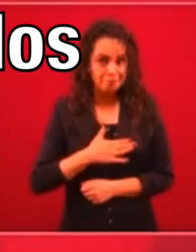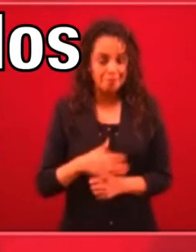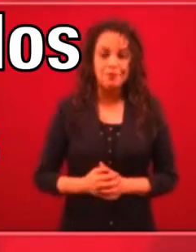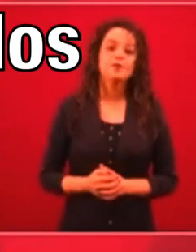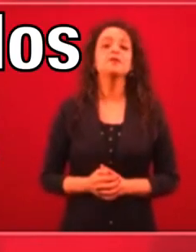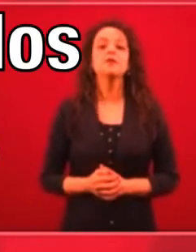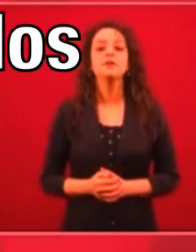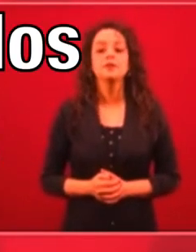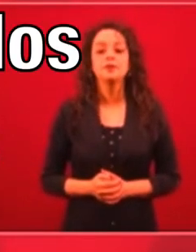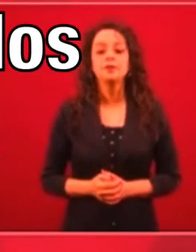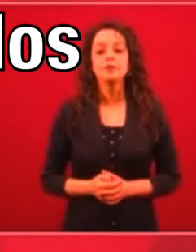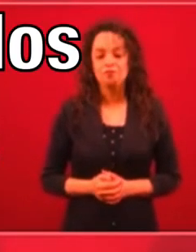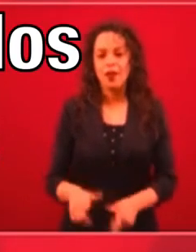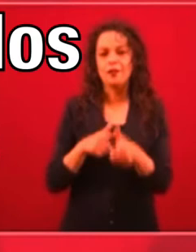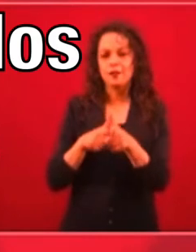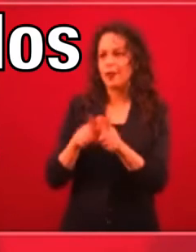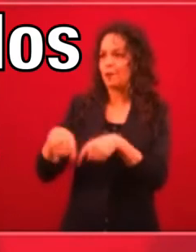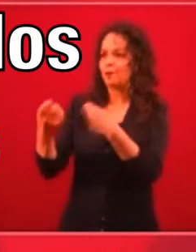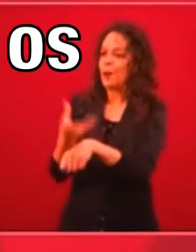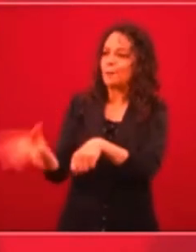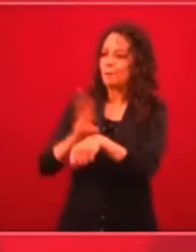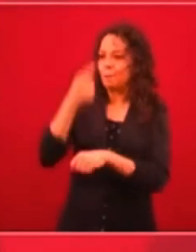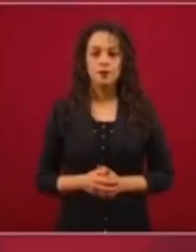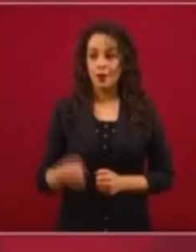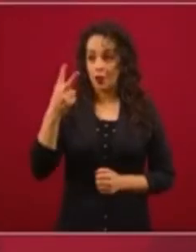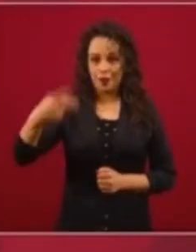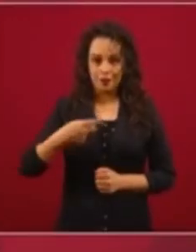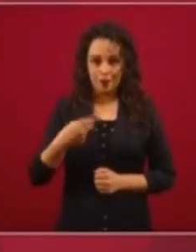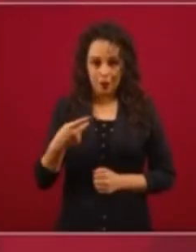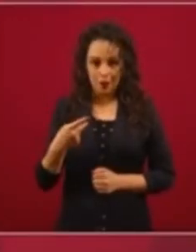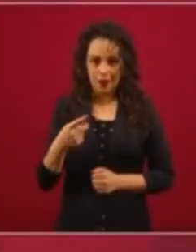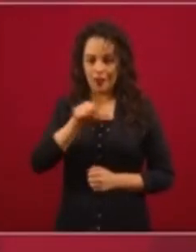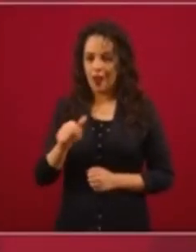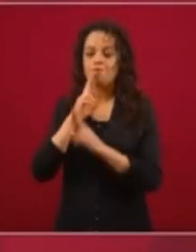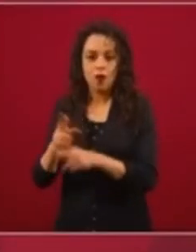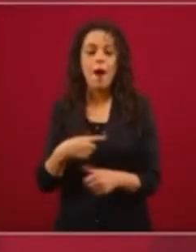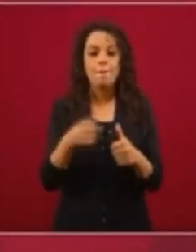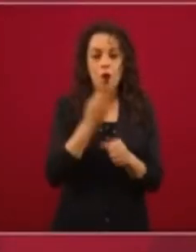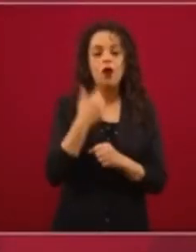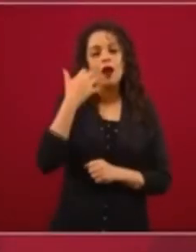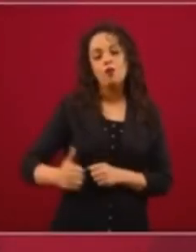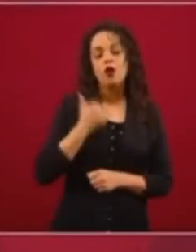mantienen su permiso, su licencia para seguirme atacando. Quiero aprovechar que estoy hablando de los medios